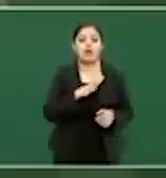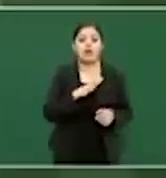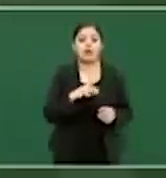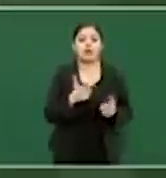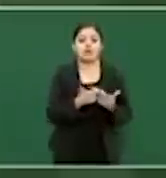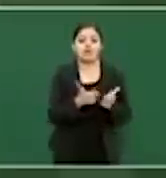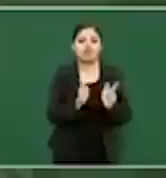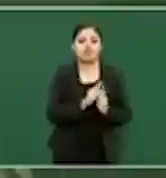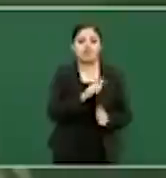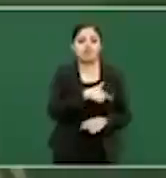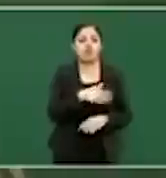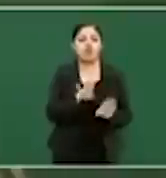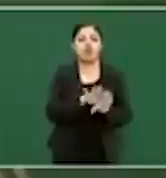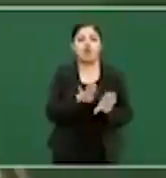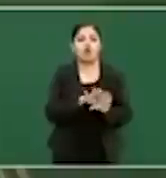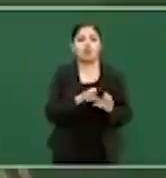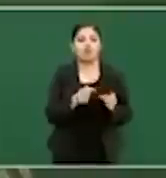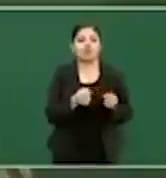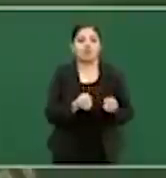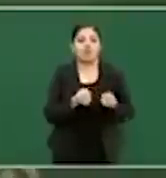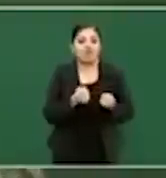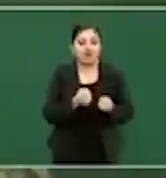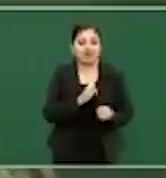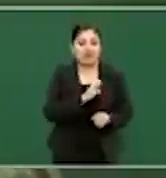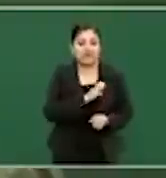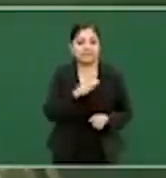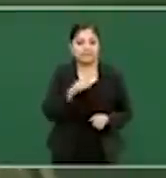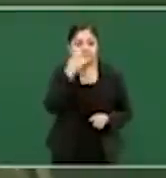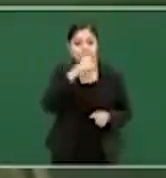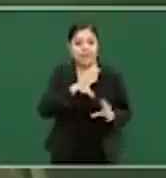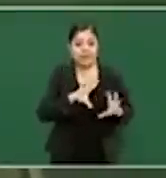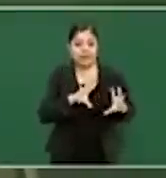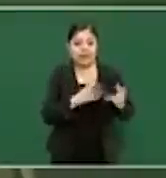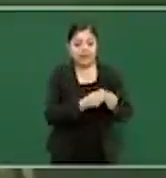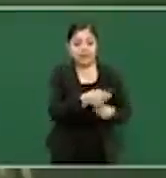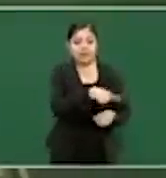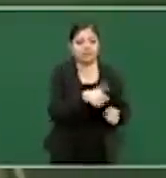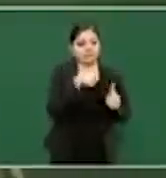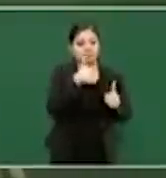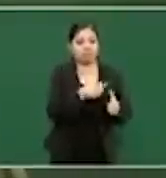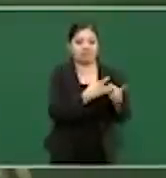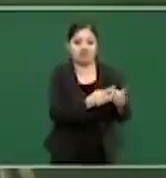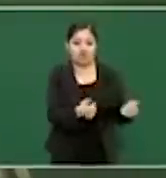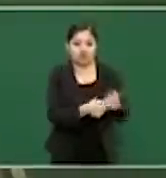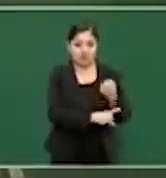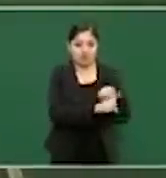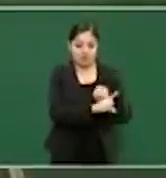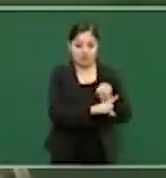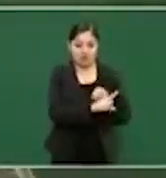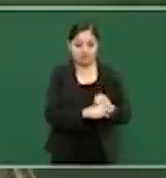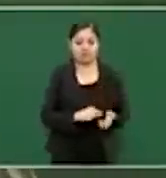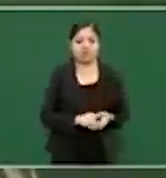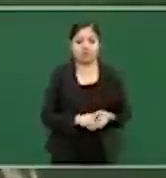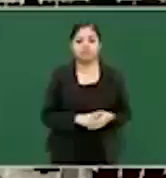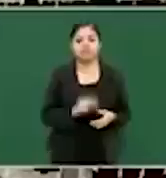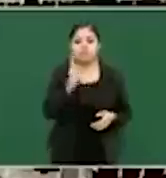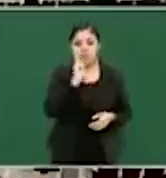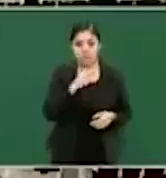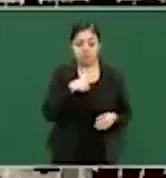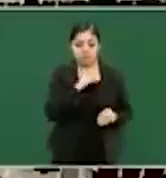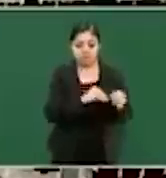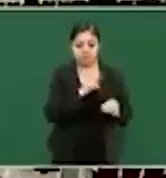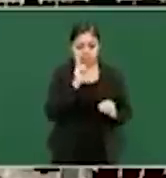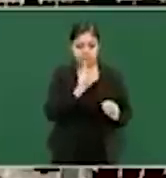para complementar la estrategia. Ya una vez que tuvimos estos efectivos, la